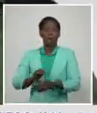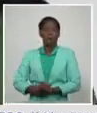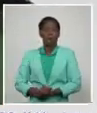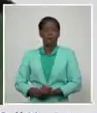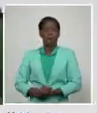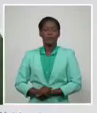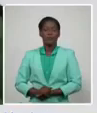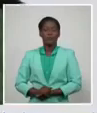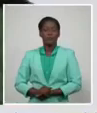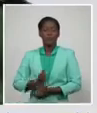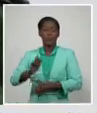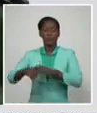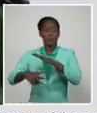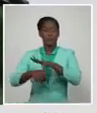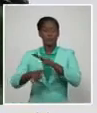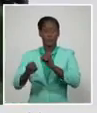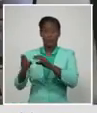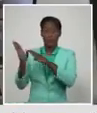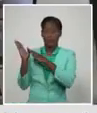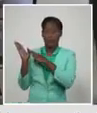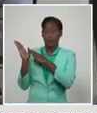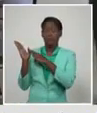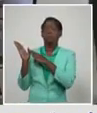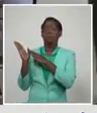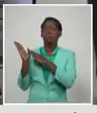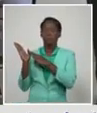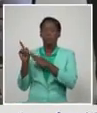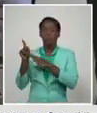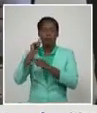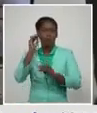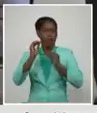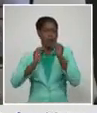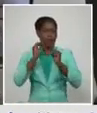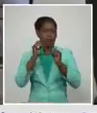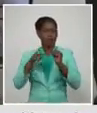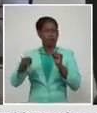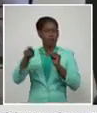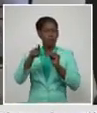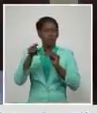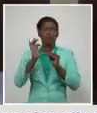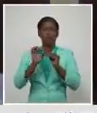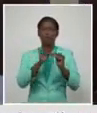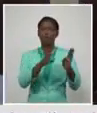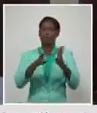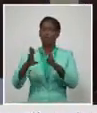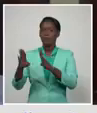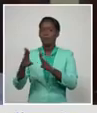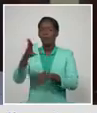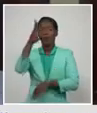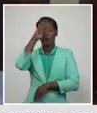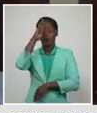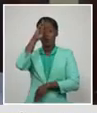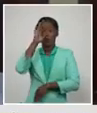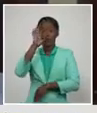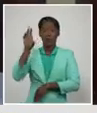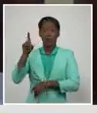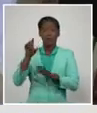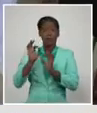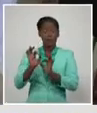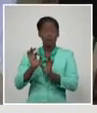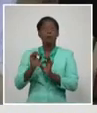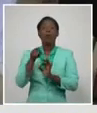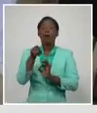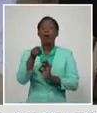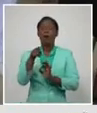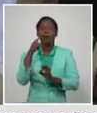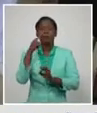Defensa Provincial, Beatriz Johnson Urrutia, constató detalles organizativos en el Hospital Clínico Quirúrgico Dr. Juan Bruno Zayas y